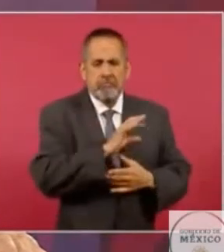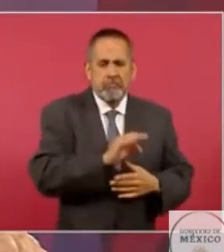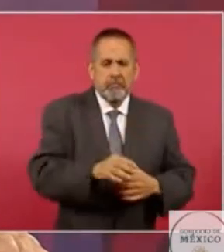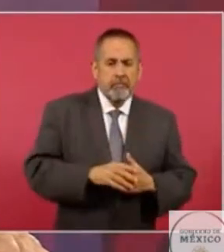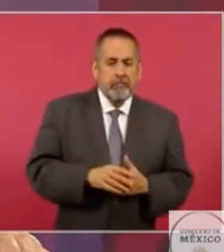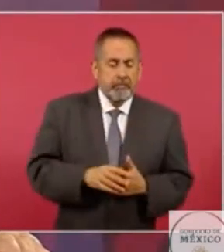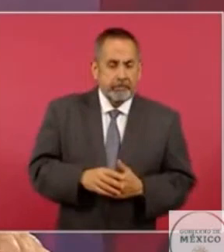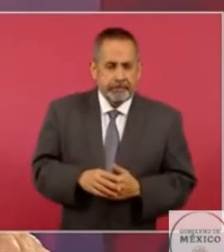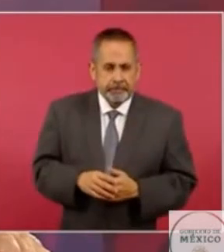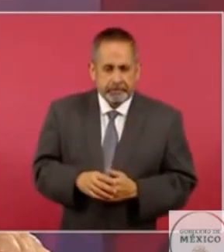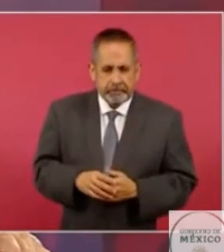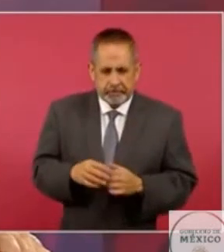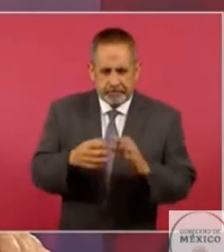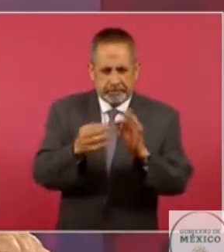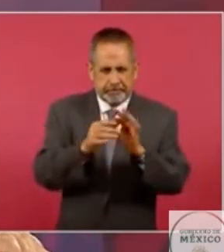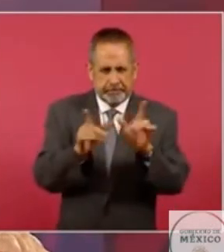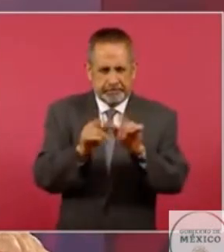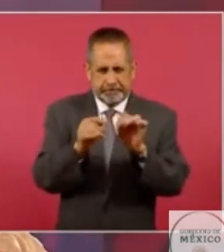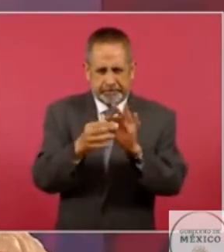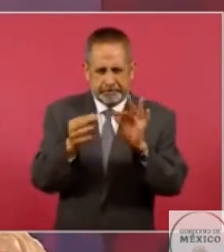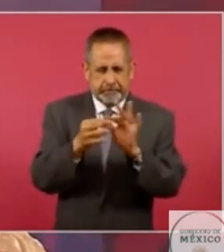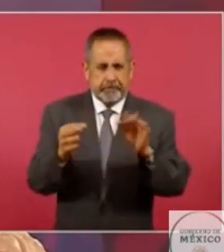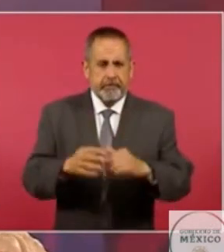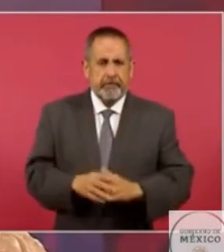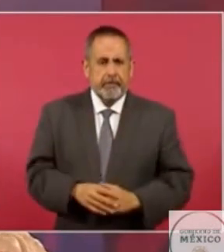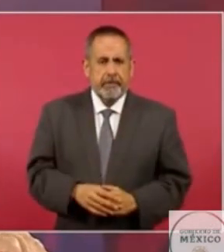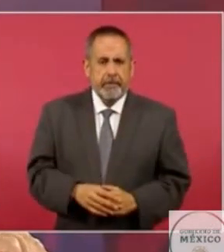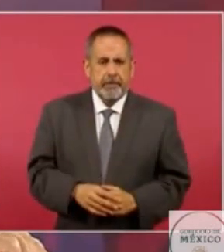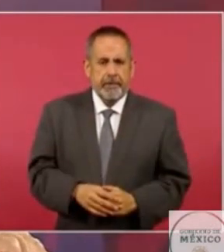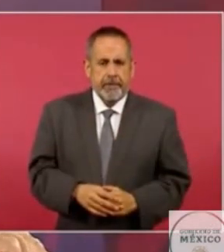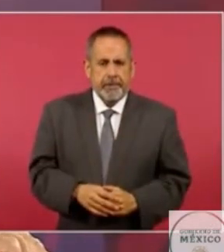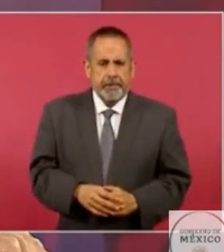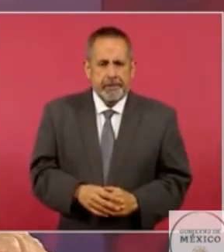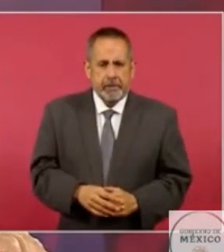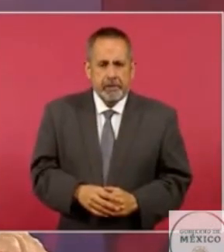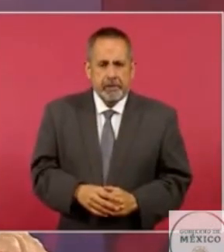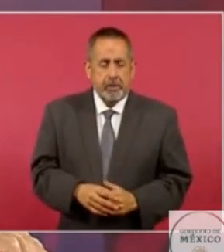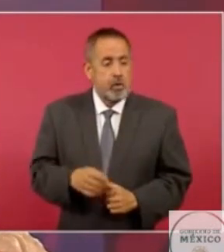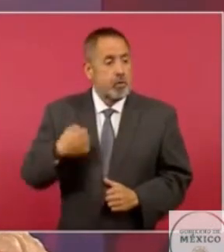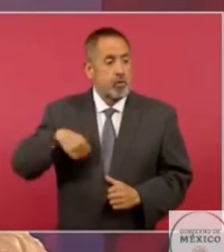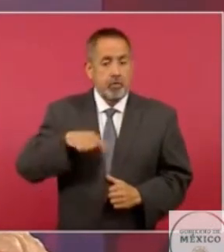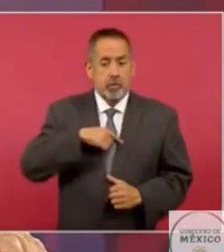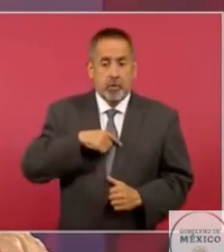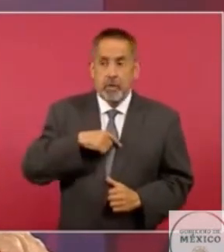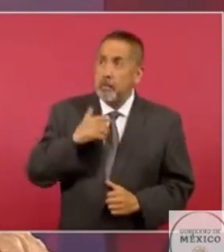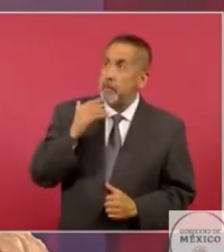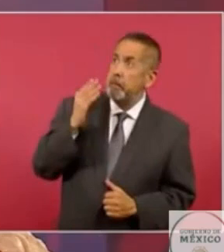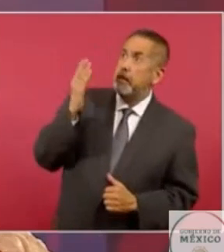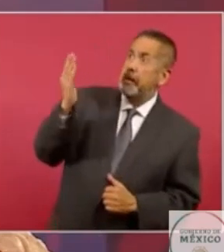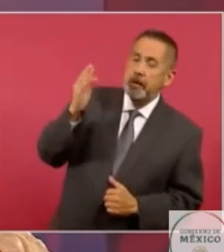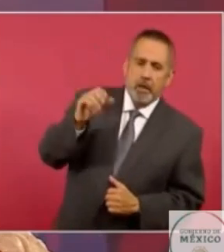Te los explico así de manera sencilla. Como no hemos solicitado